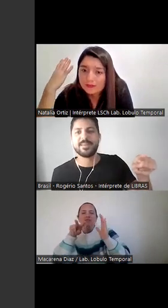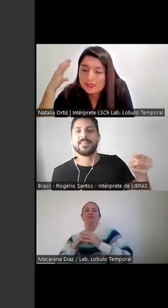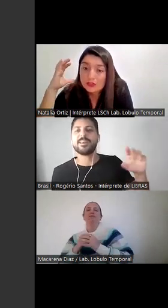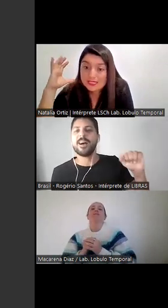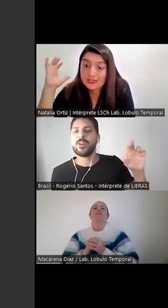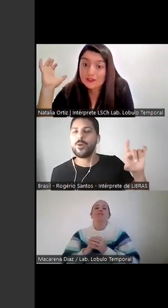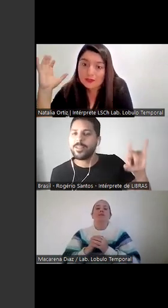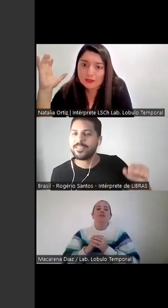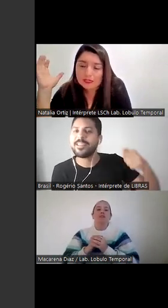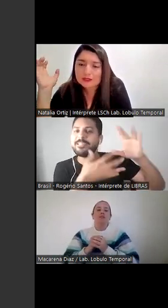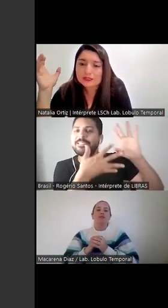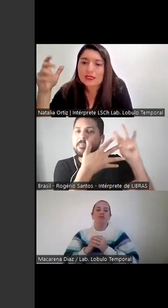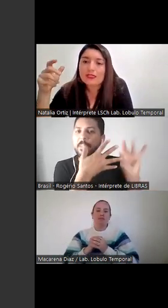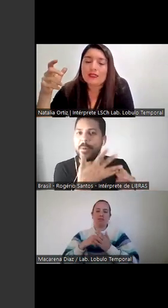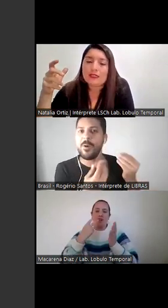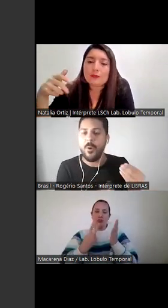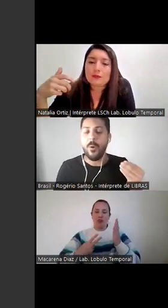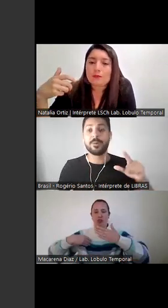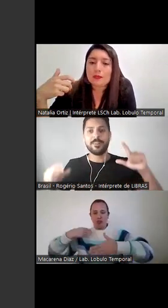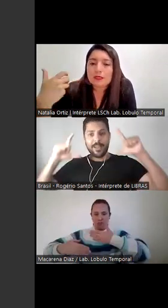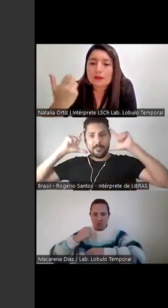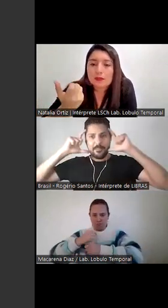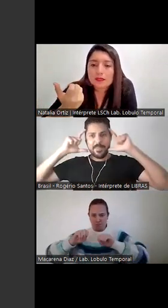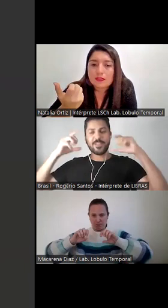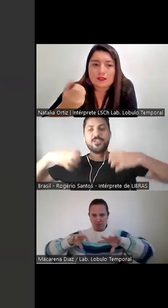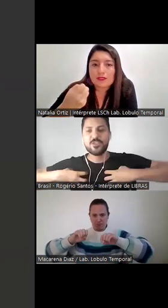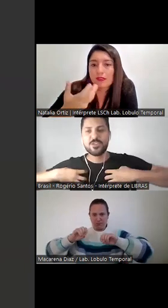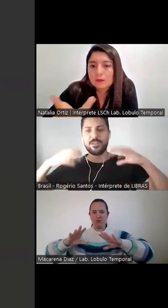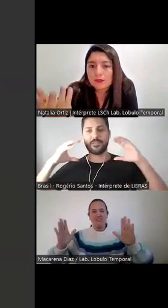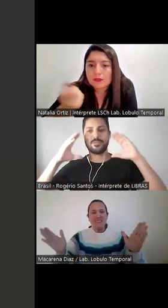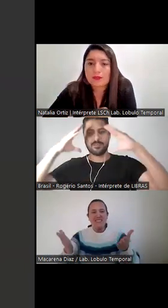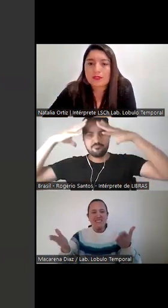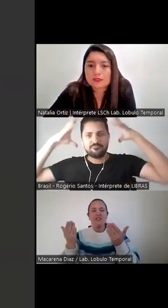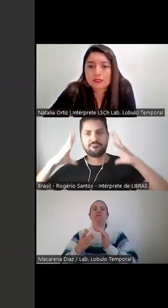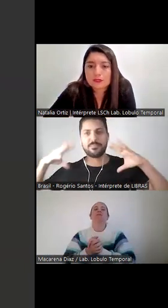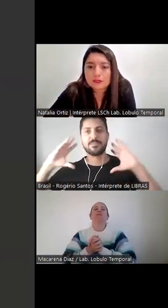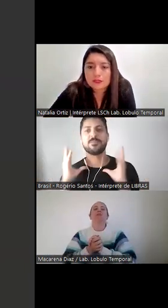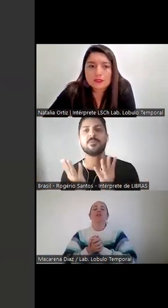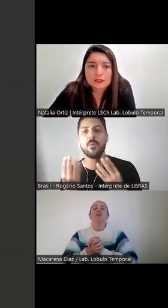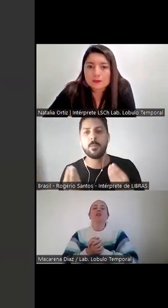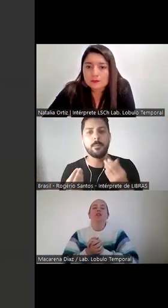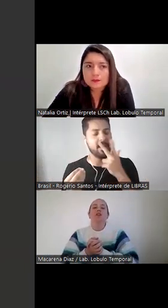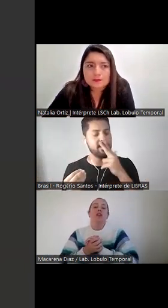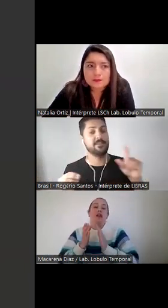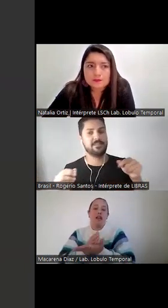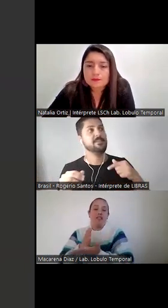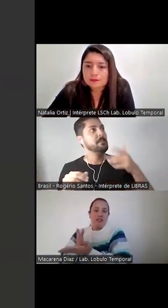por la cabeza y lo hacía de la forma en que lo hacía, permite también, a través del arte, poder comprender, ¿cierto?